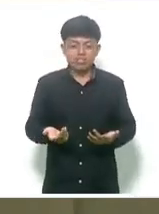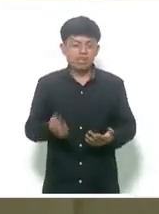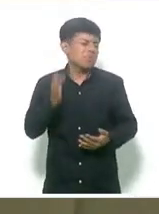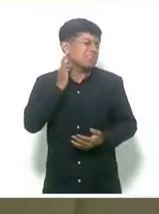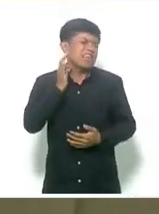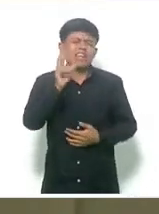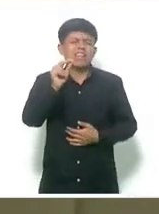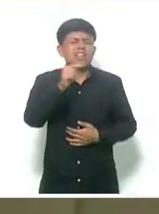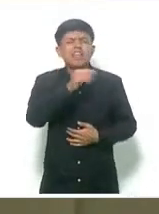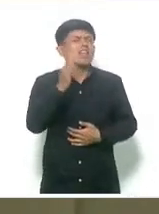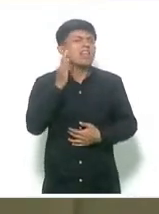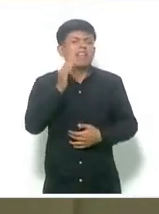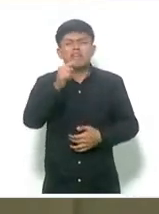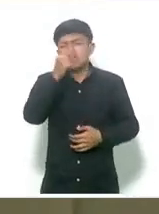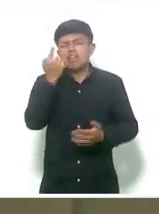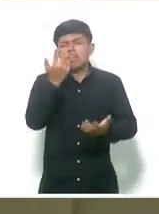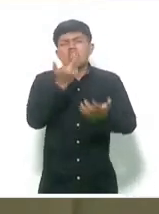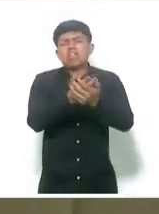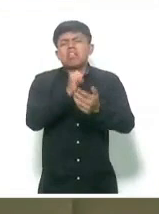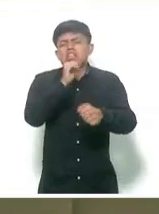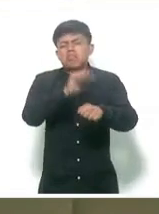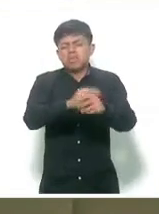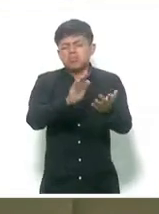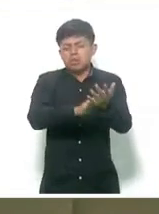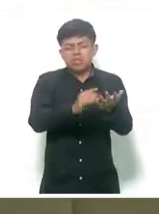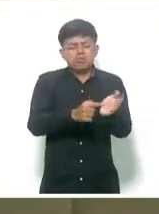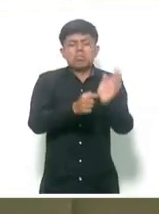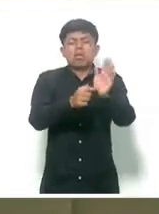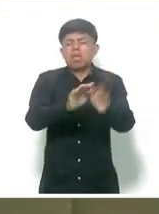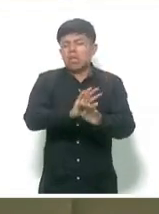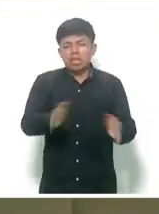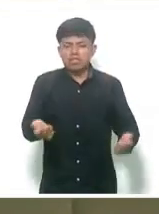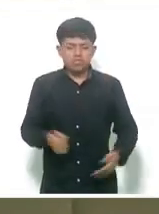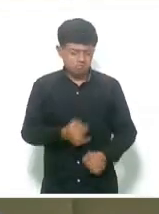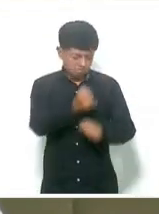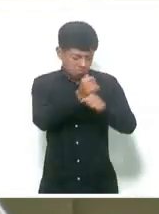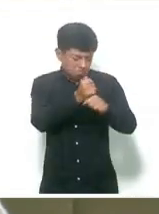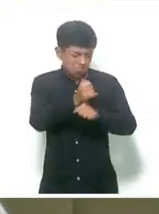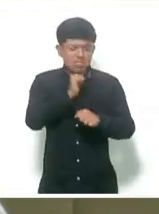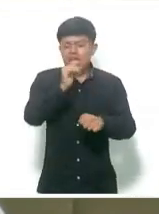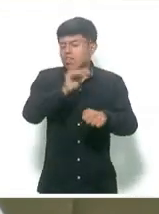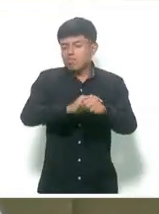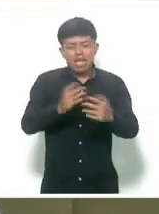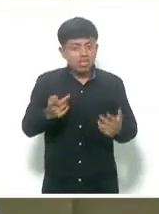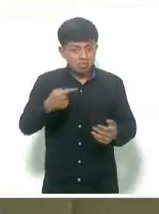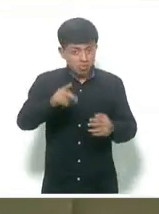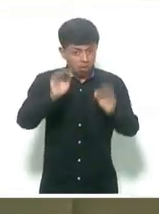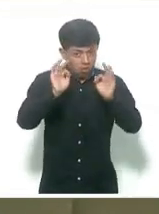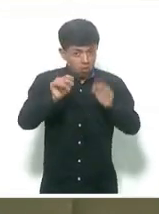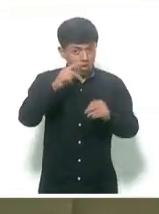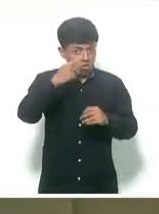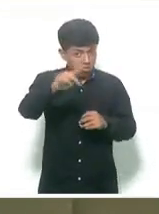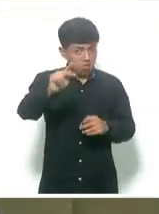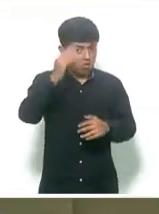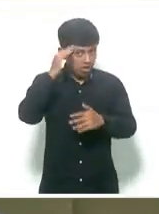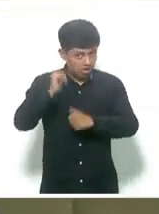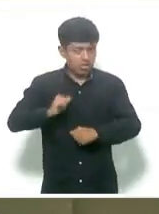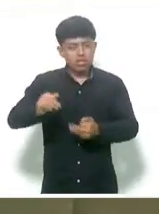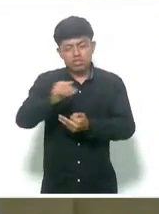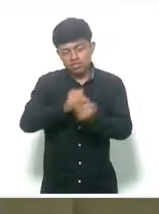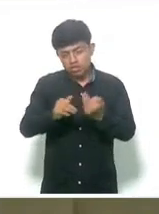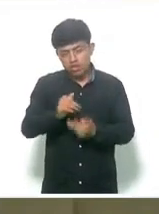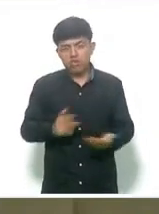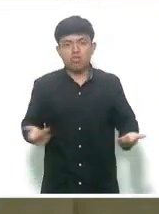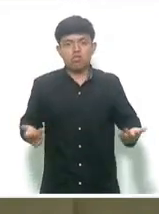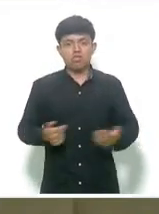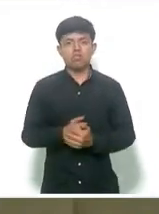fiscalía porque la fiscalía Pues bueno su acción es eso accionar tras un documento oficial de una orden